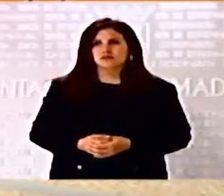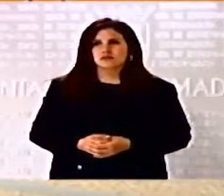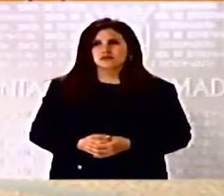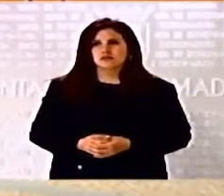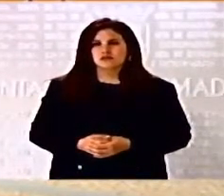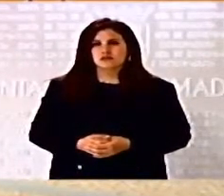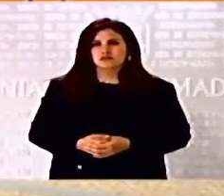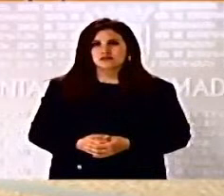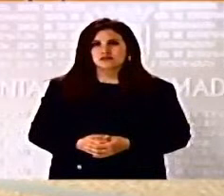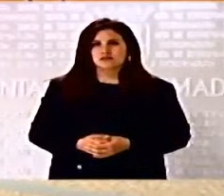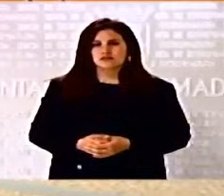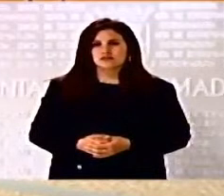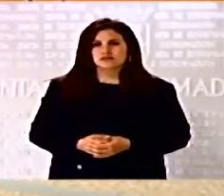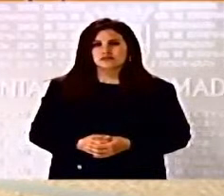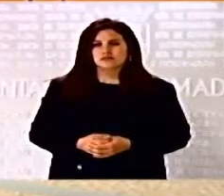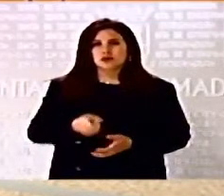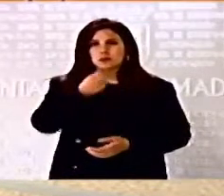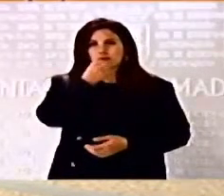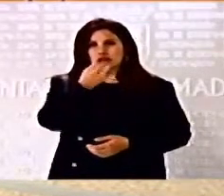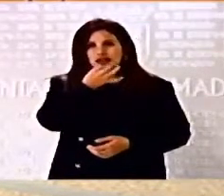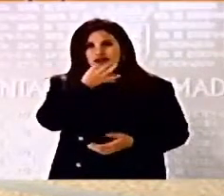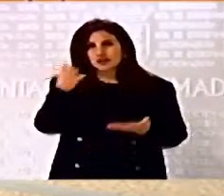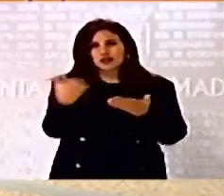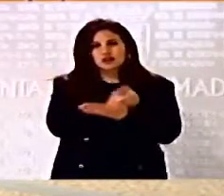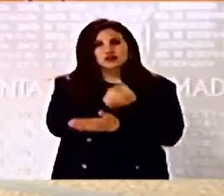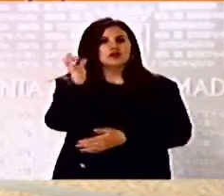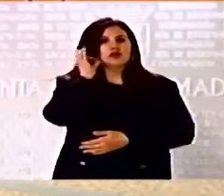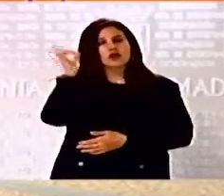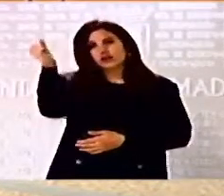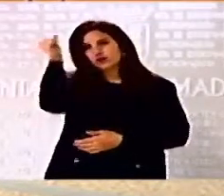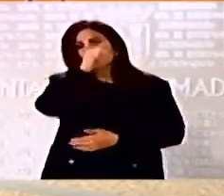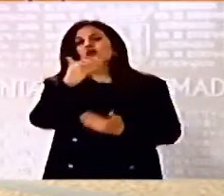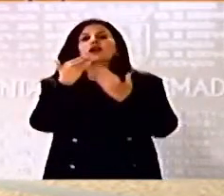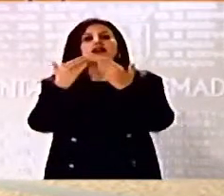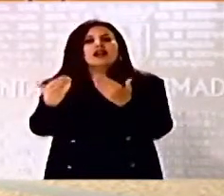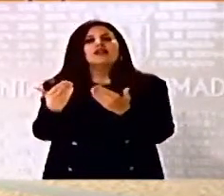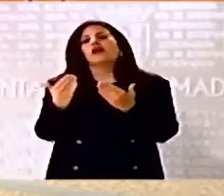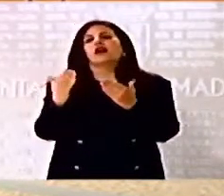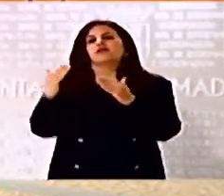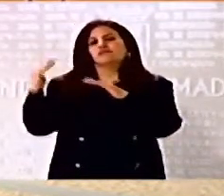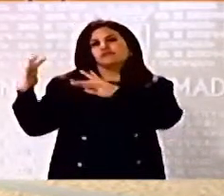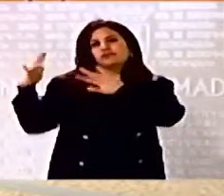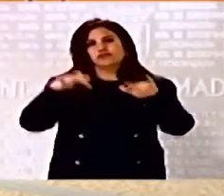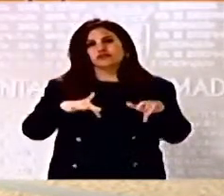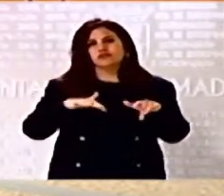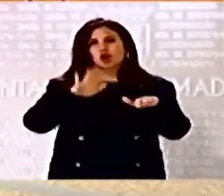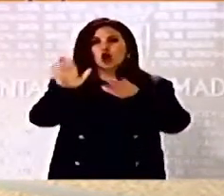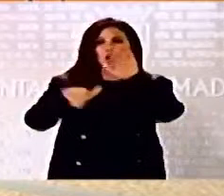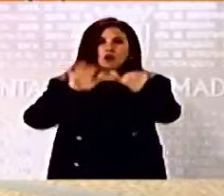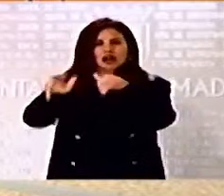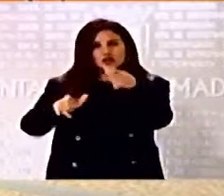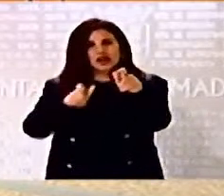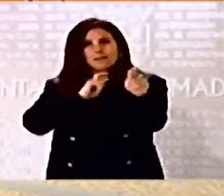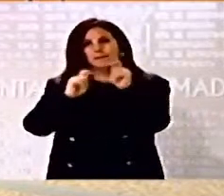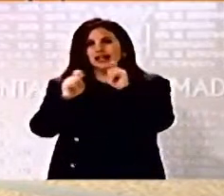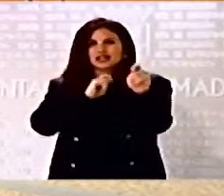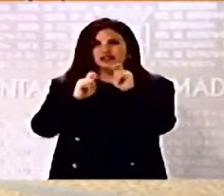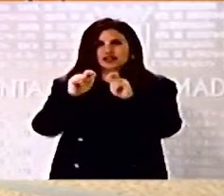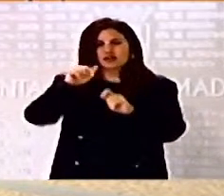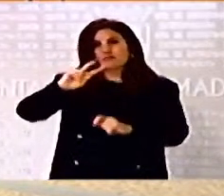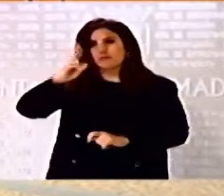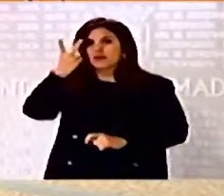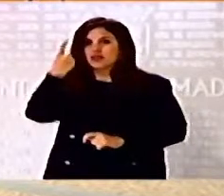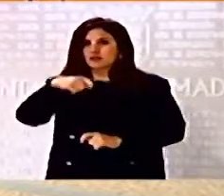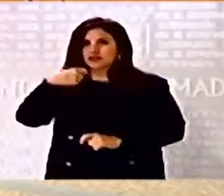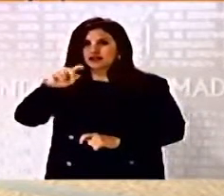Cuando me digáis. Buenas tardes a todas y a todos. Gracias por acudir a esta convocatoria de rueda de prensa de la